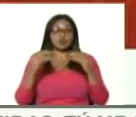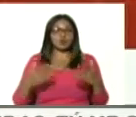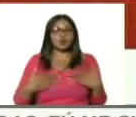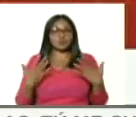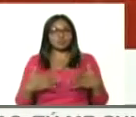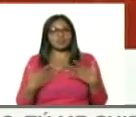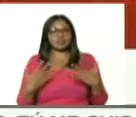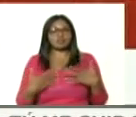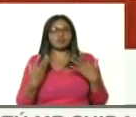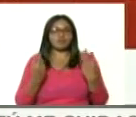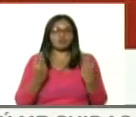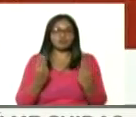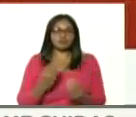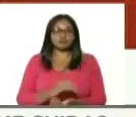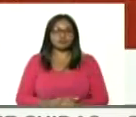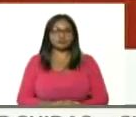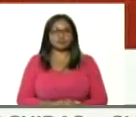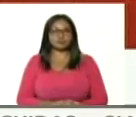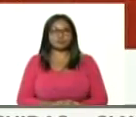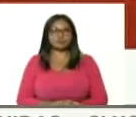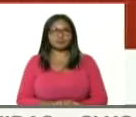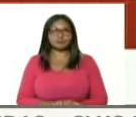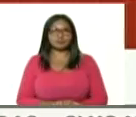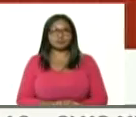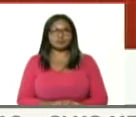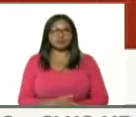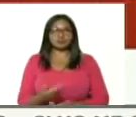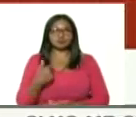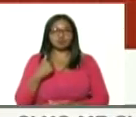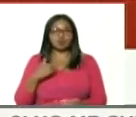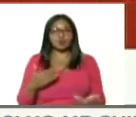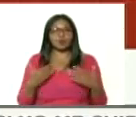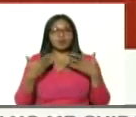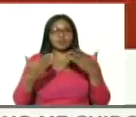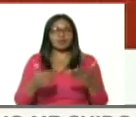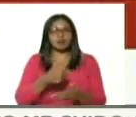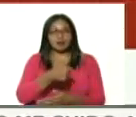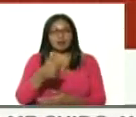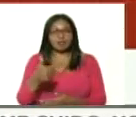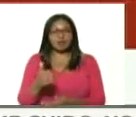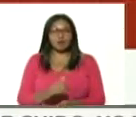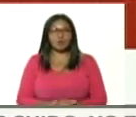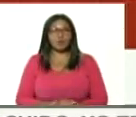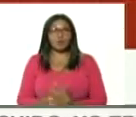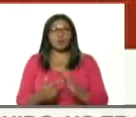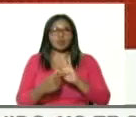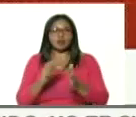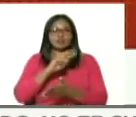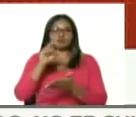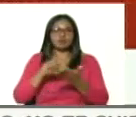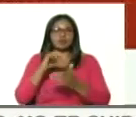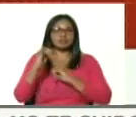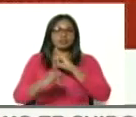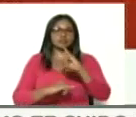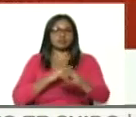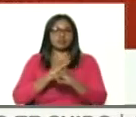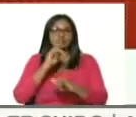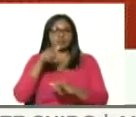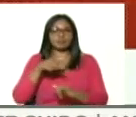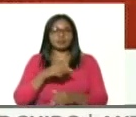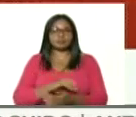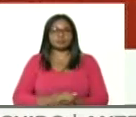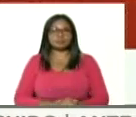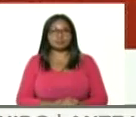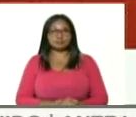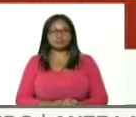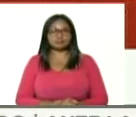emocionados. ¿Ah? Les voy a regalar estreno nacional e internacional.